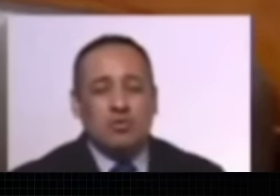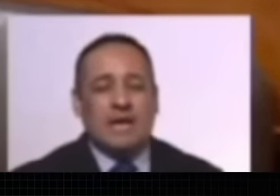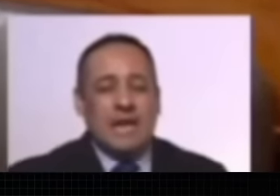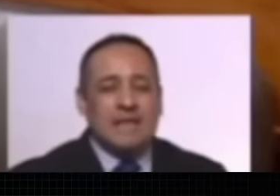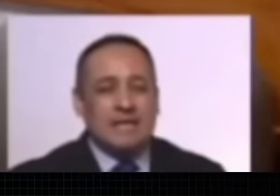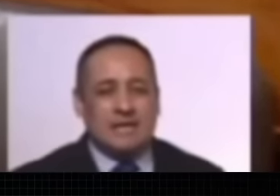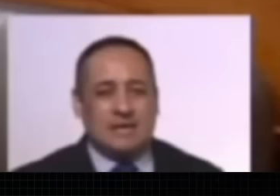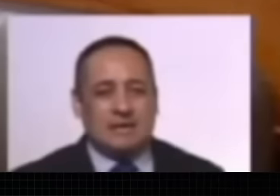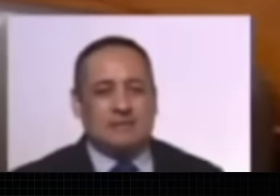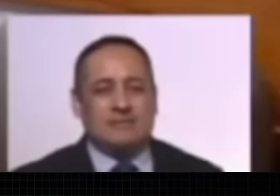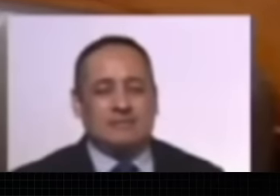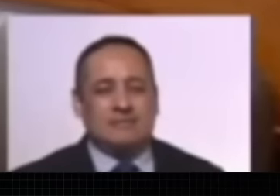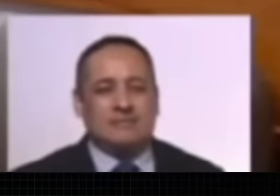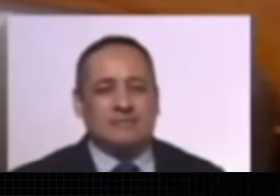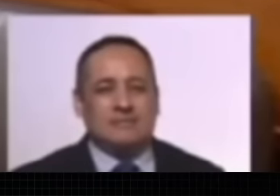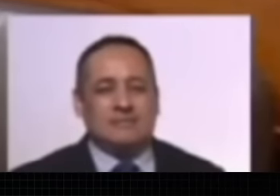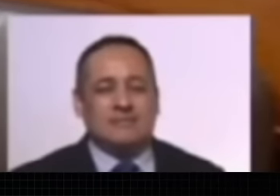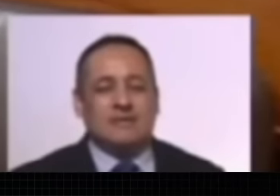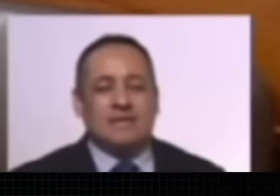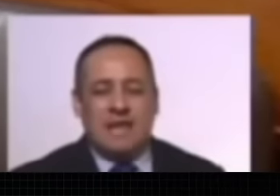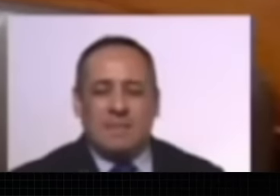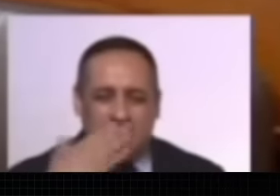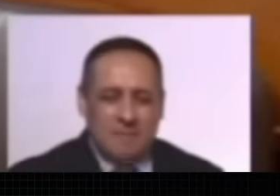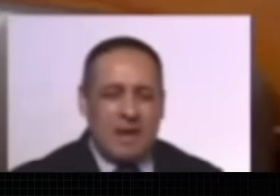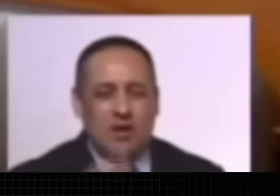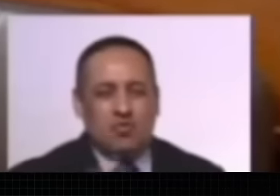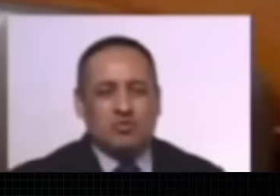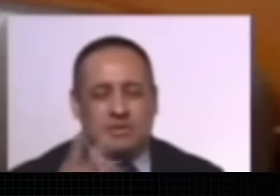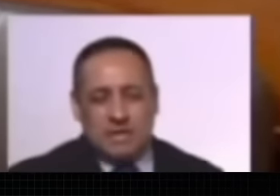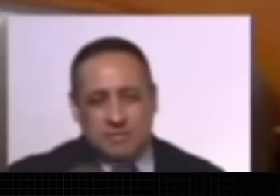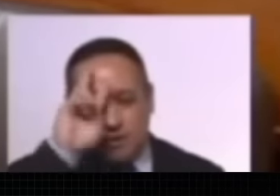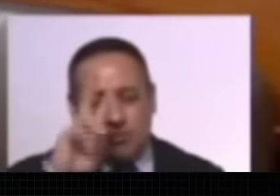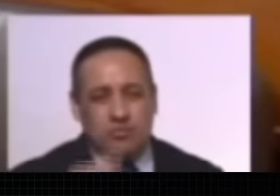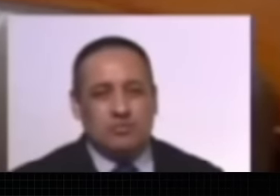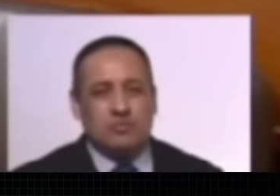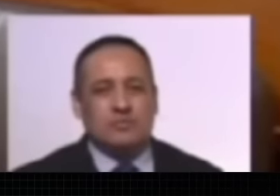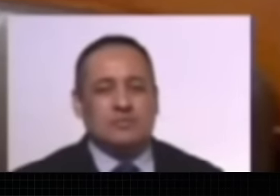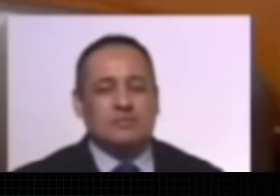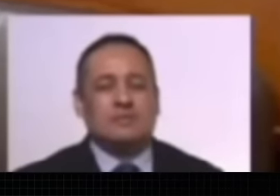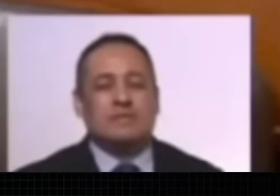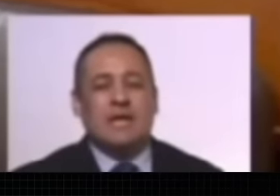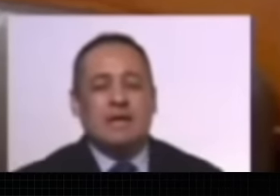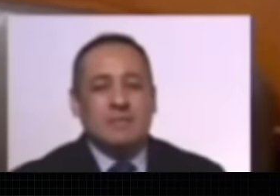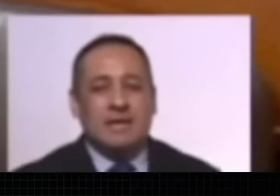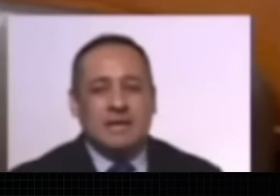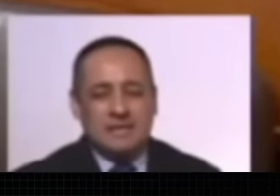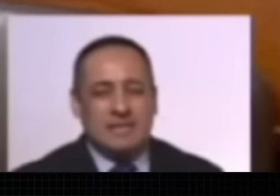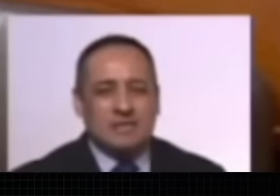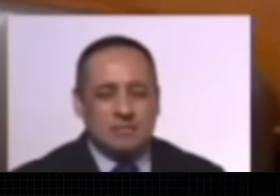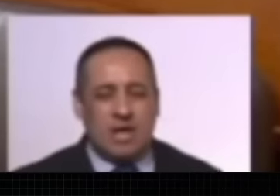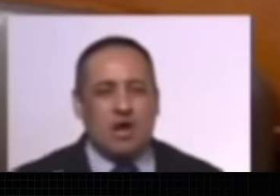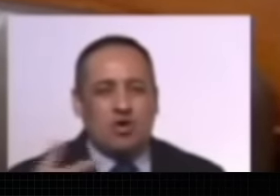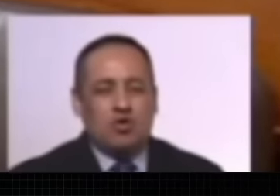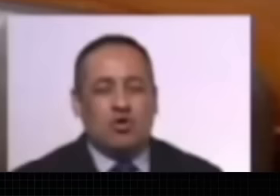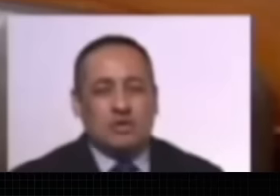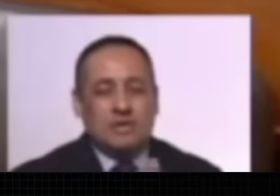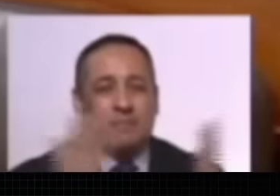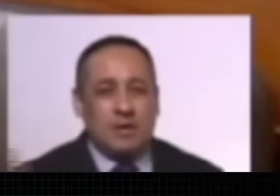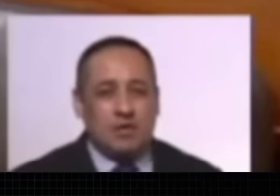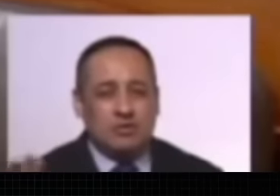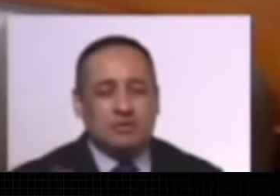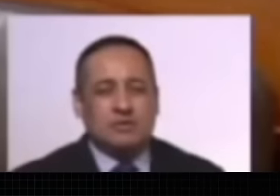dirigen. La injusta justicia en el país está sometida a recortes